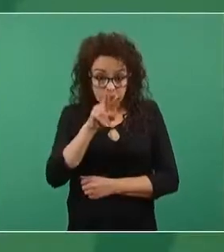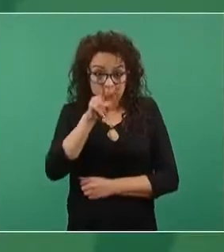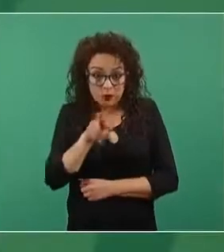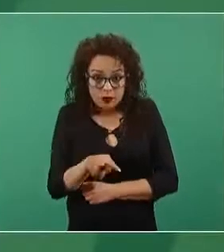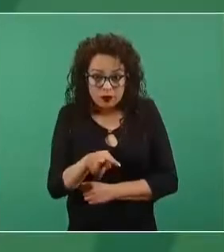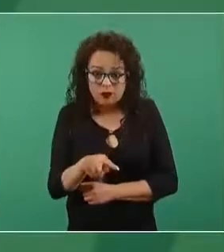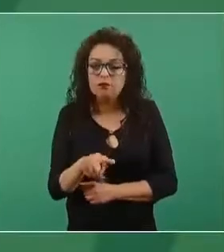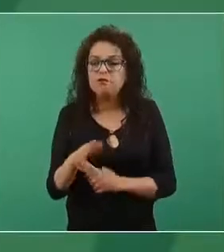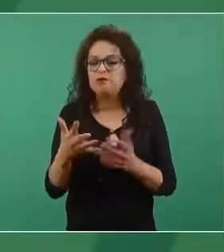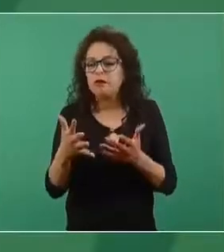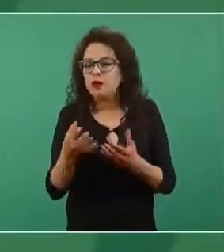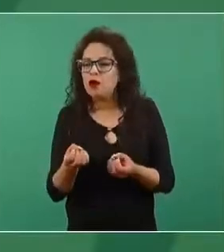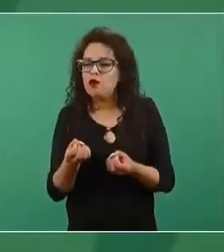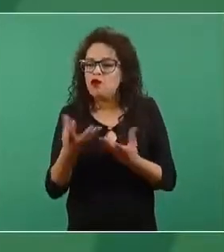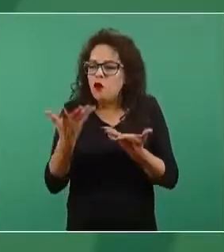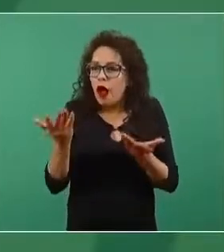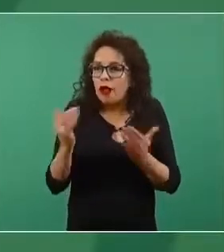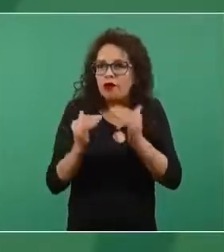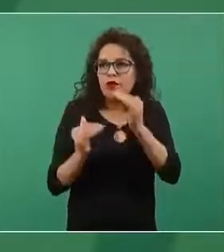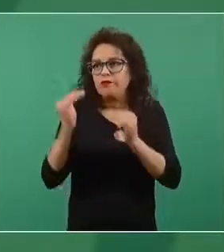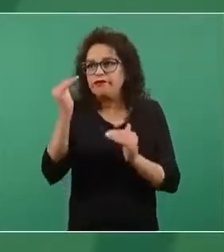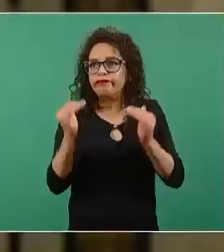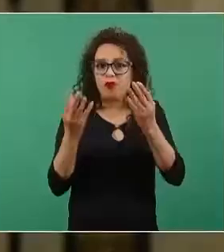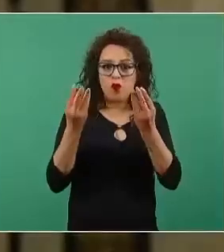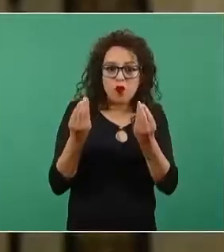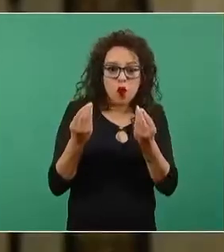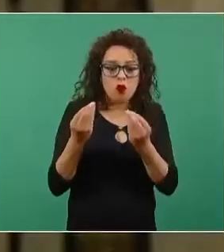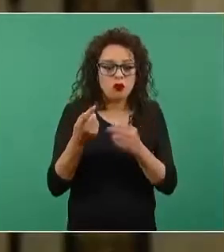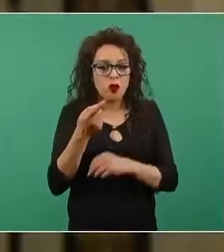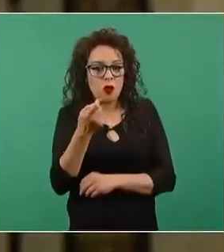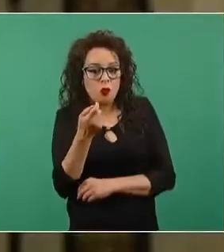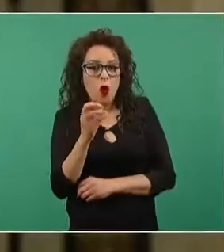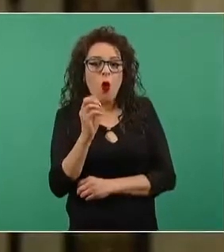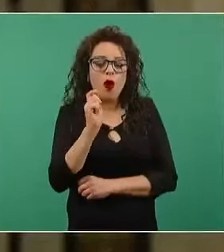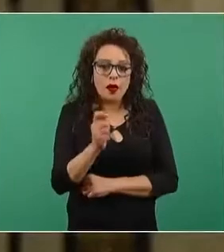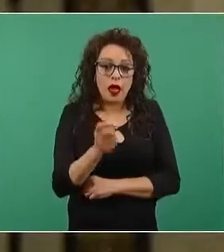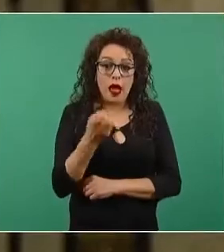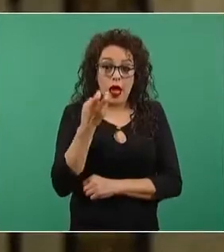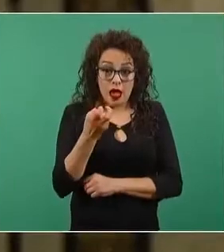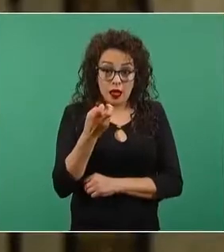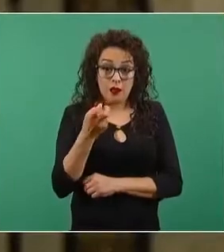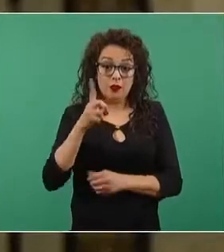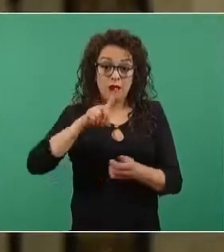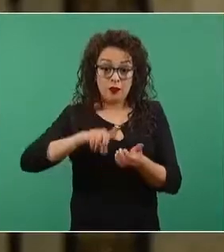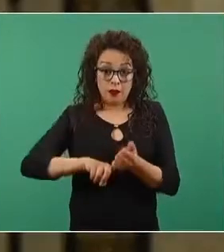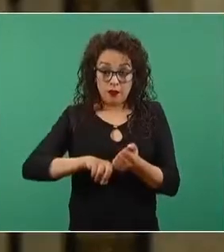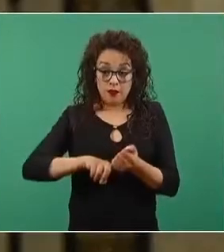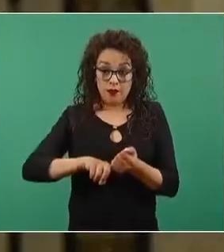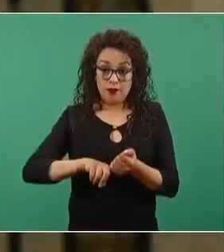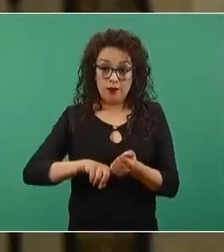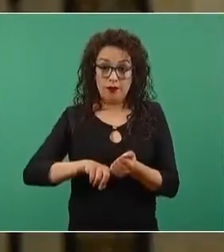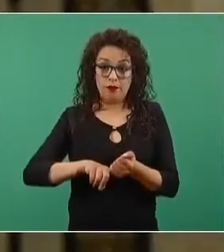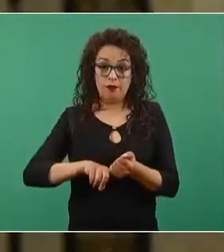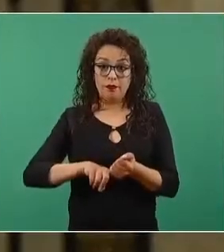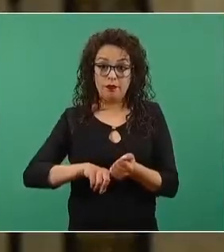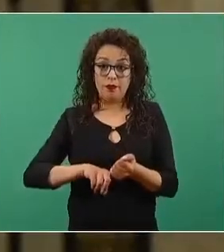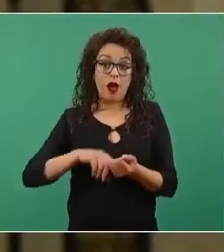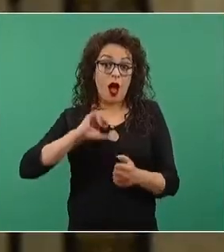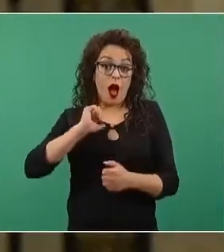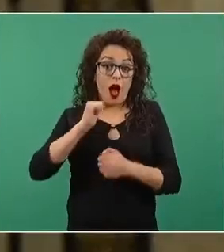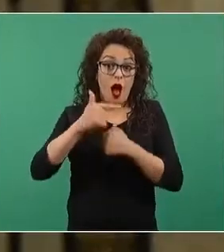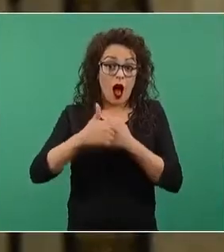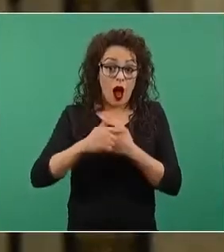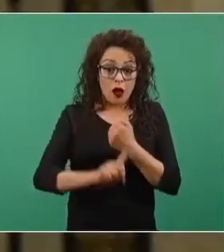y por ejemplo cómo impacta eso en la decisión para poder regresar a las aulas ahora